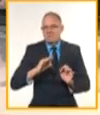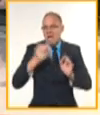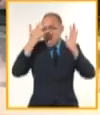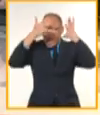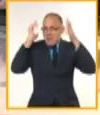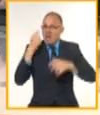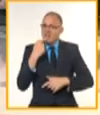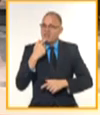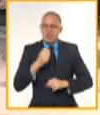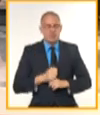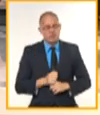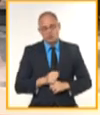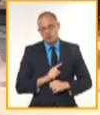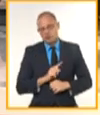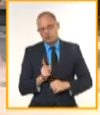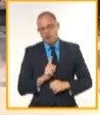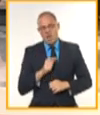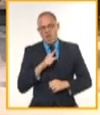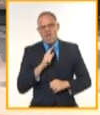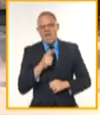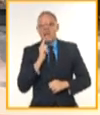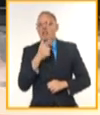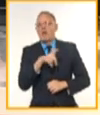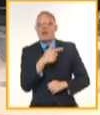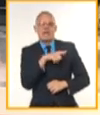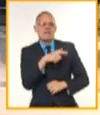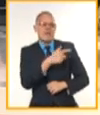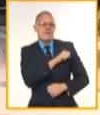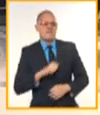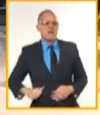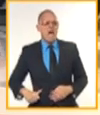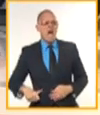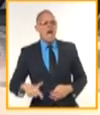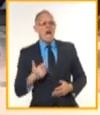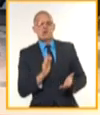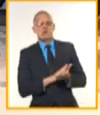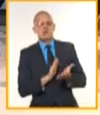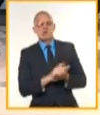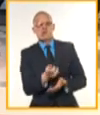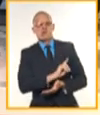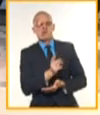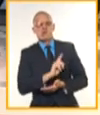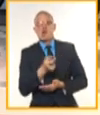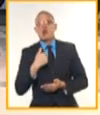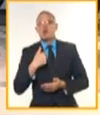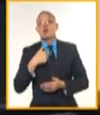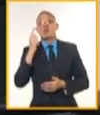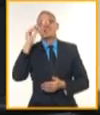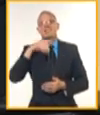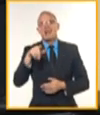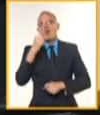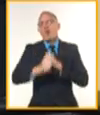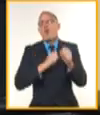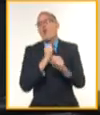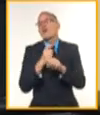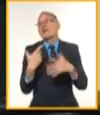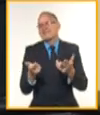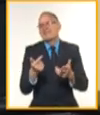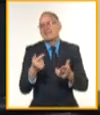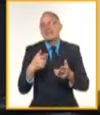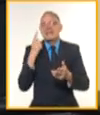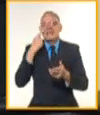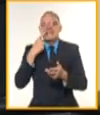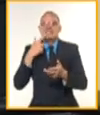política los regalaba habitualmente y que él va a seguir metiendo la motosierra en cuanto a eso. Ahora, la motosierra llegó